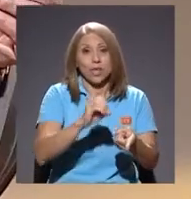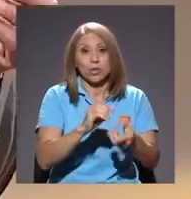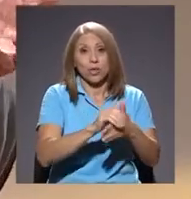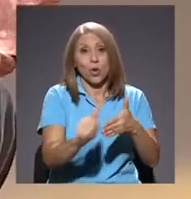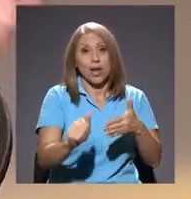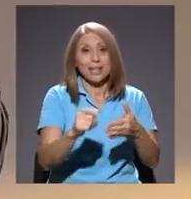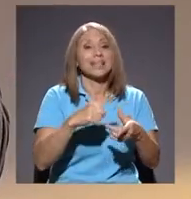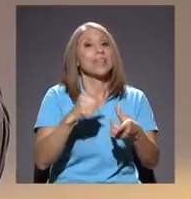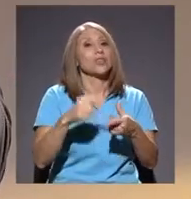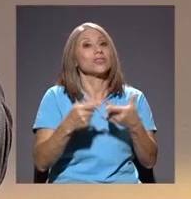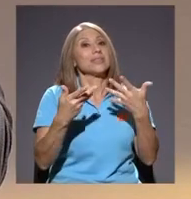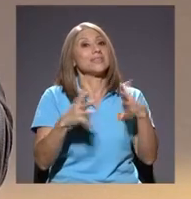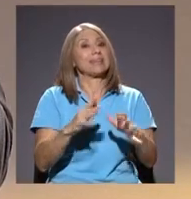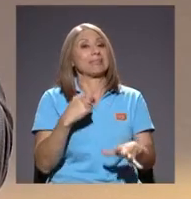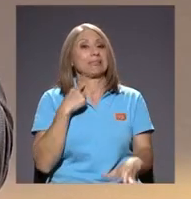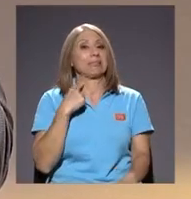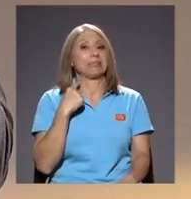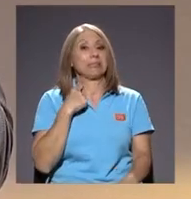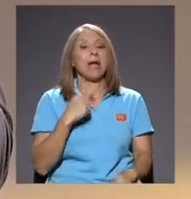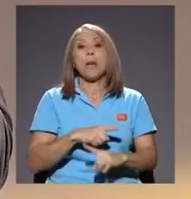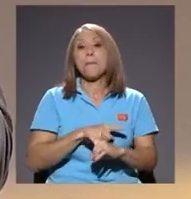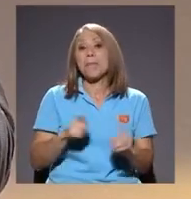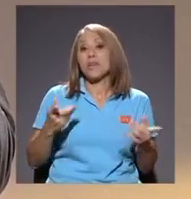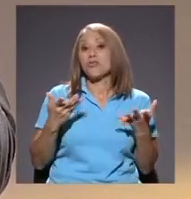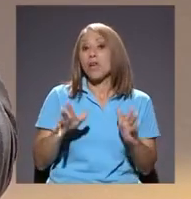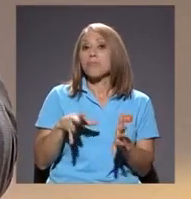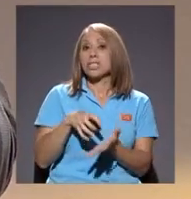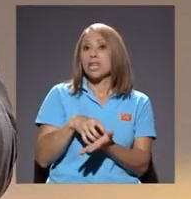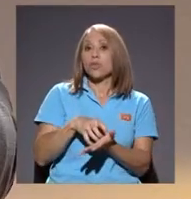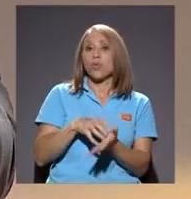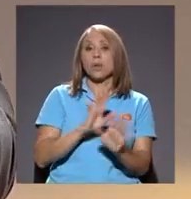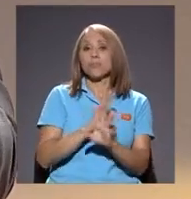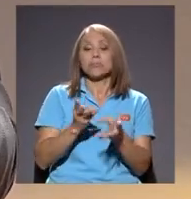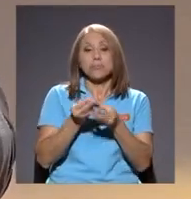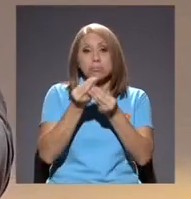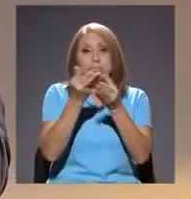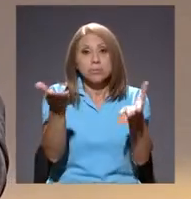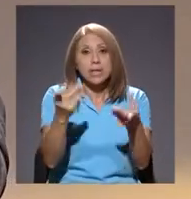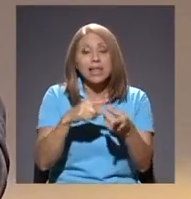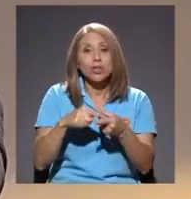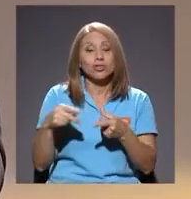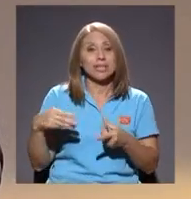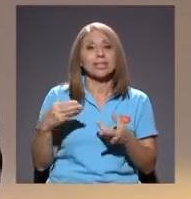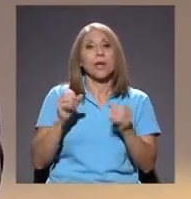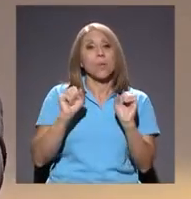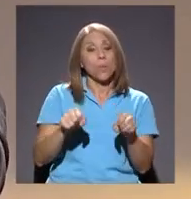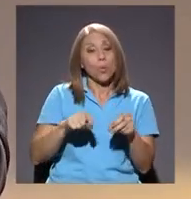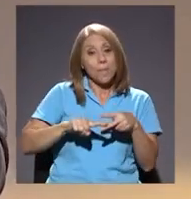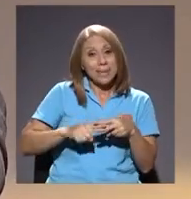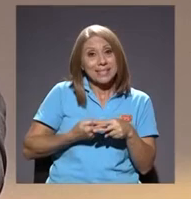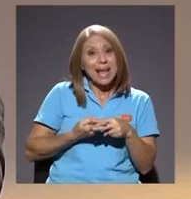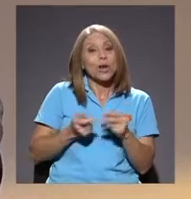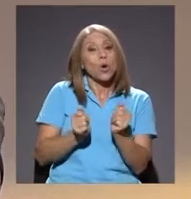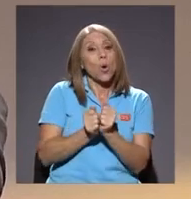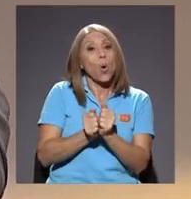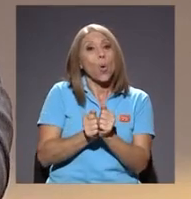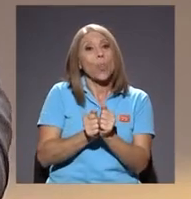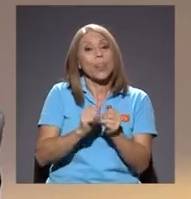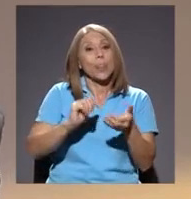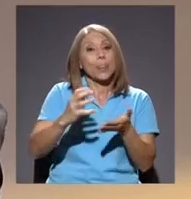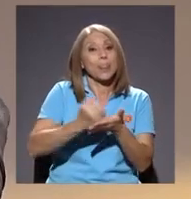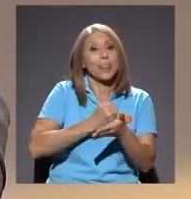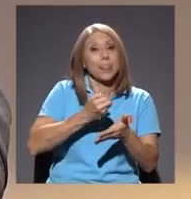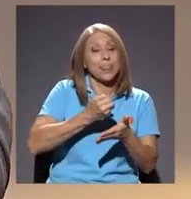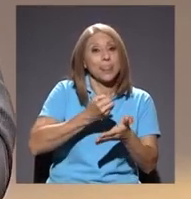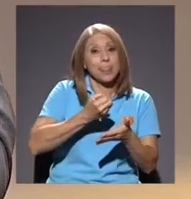pero se resuelve toda esa incertidumbre y el ministeriode pudo empezar a colocar a tasas parecidas a plazos más largos entonces el tema